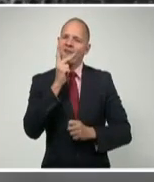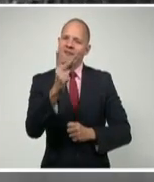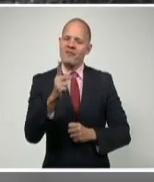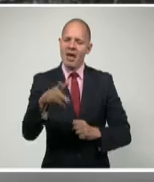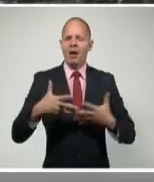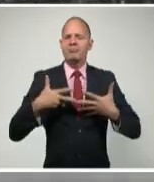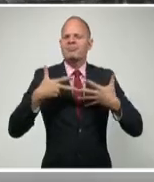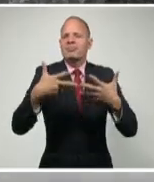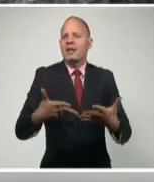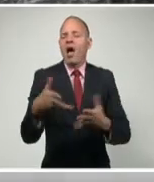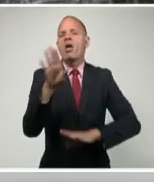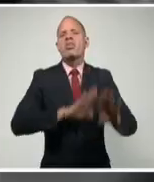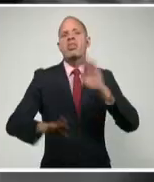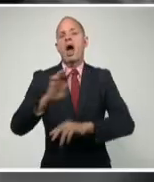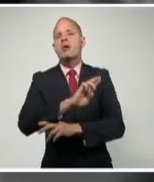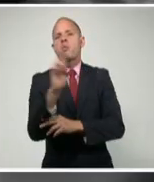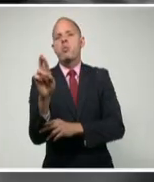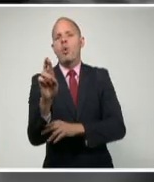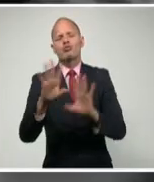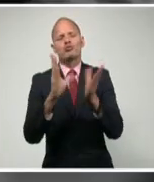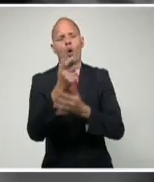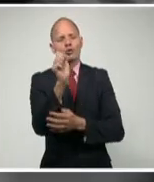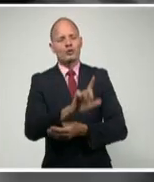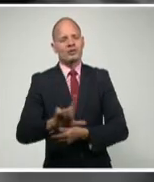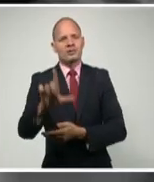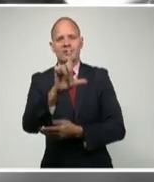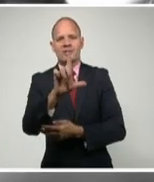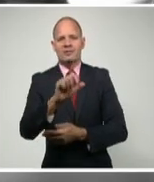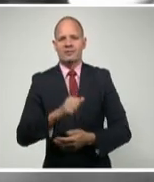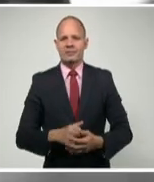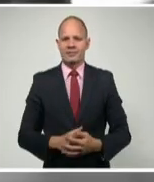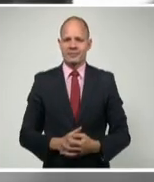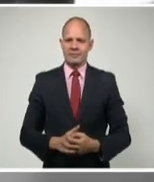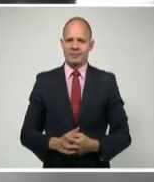revolución y a su proyecto social. Tania Trujillo, Sistema Informativo de la Televisión.